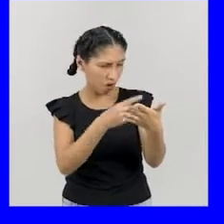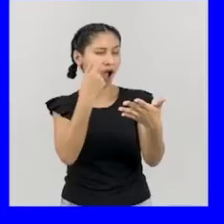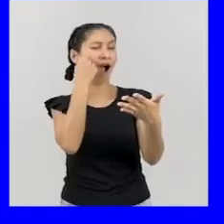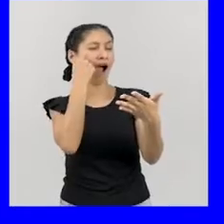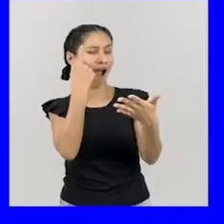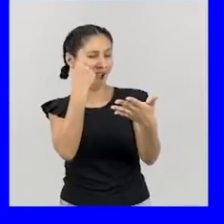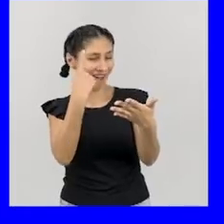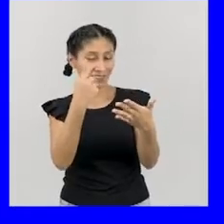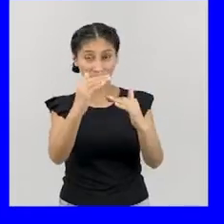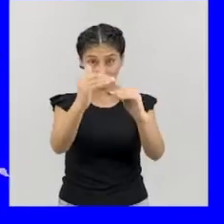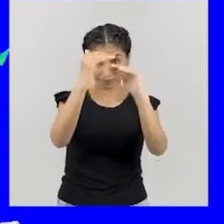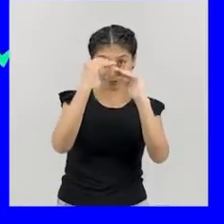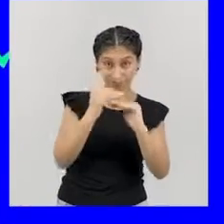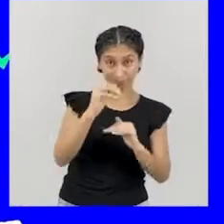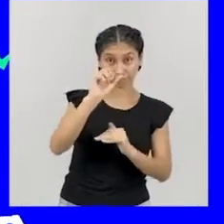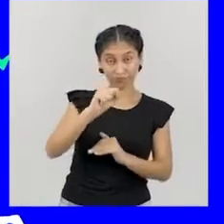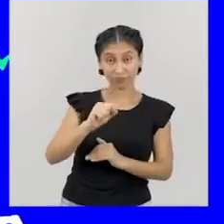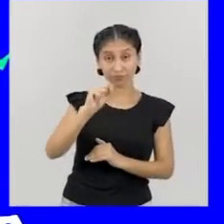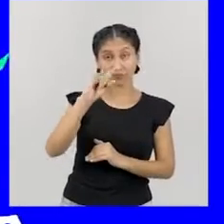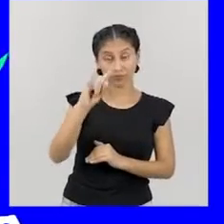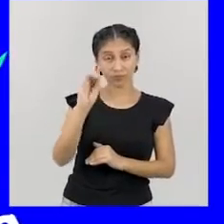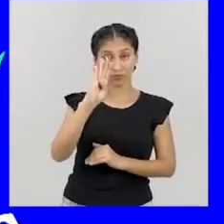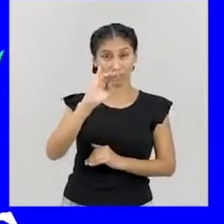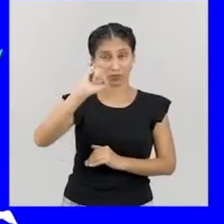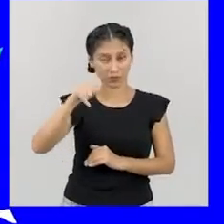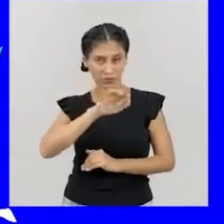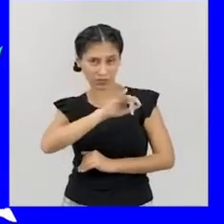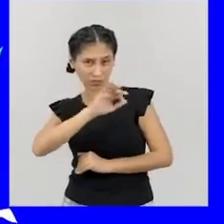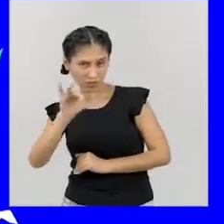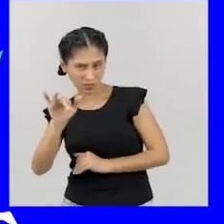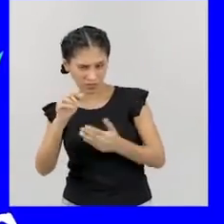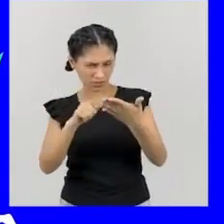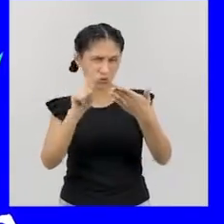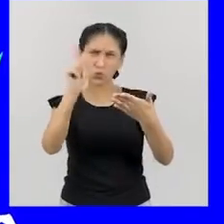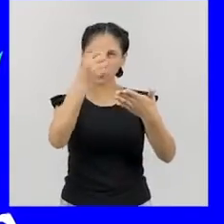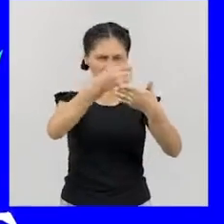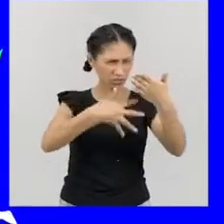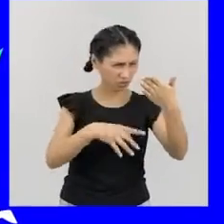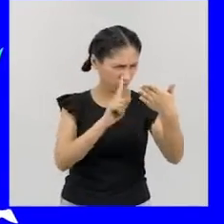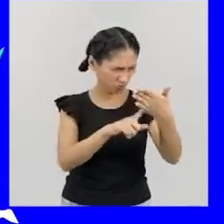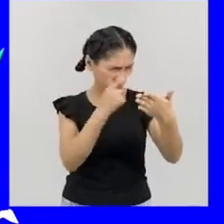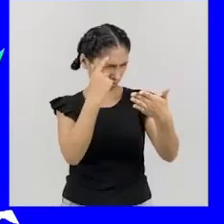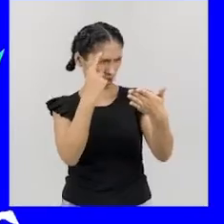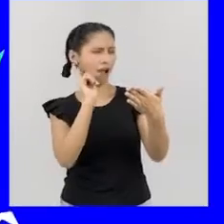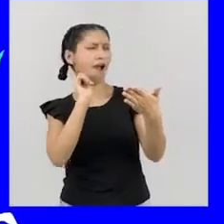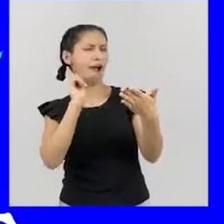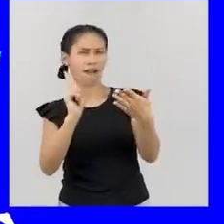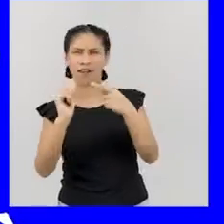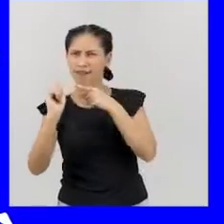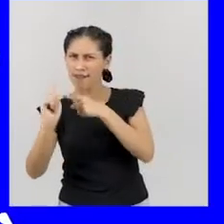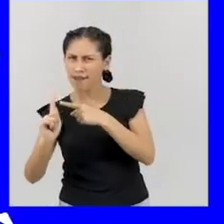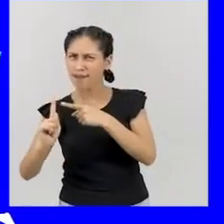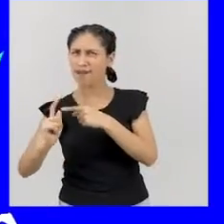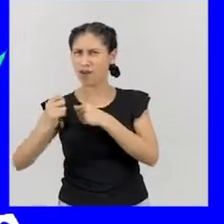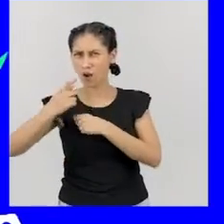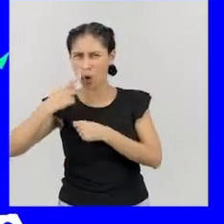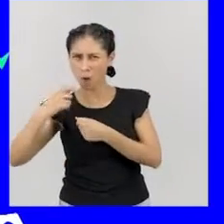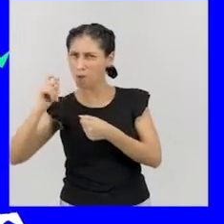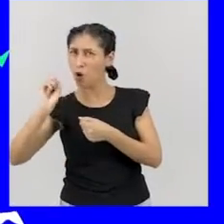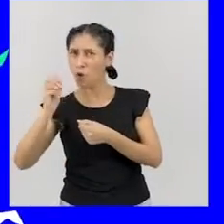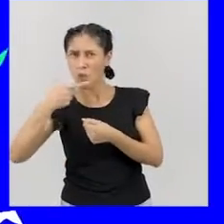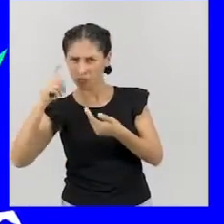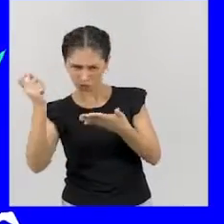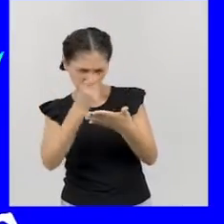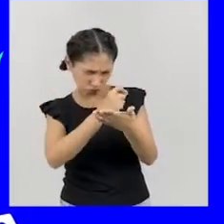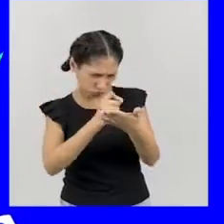coherente. Subjetividad es la cualidad por la que un texto contiene lo que quiere transmitir el autor. Por ello, el texto